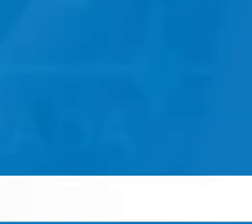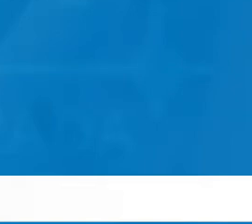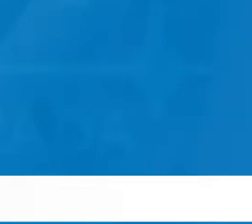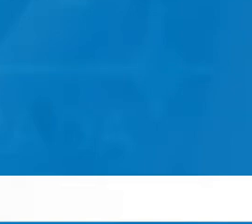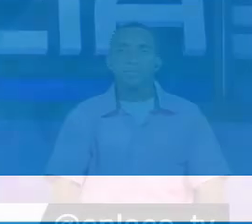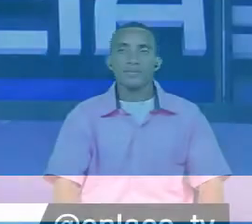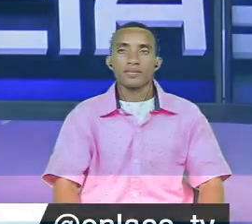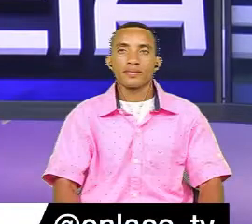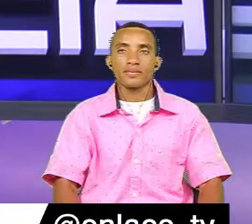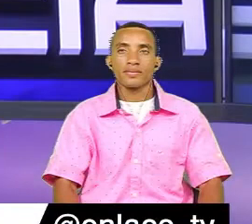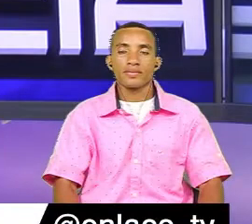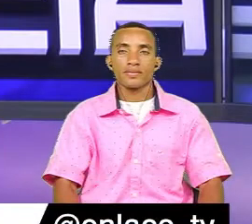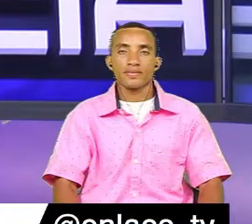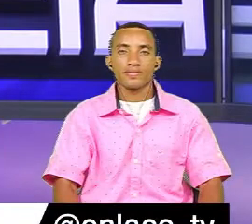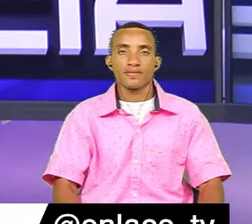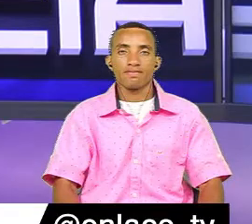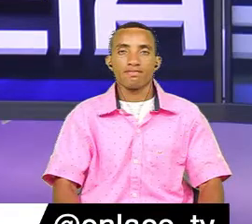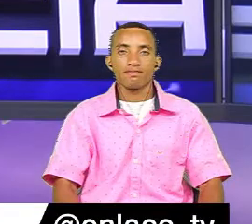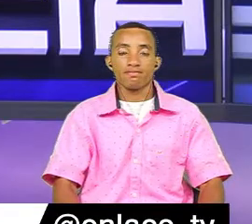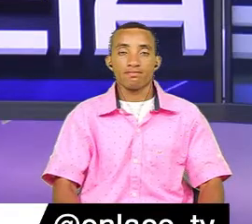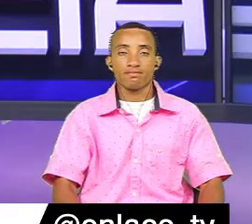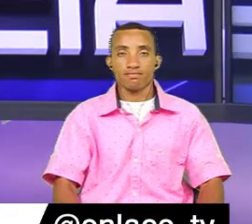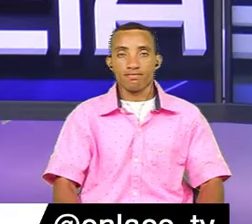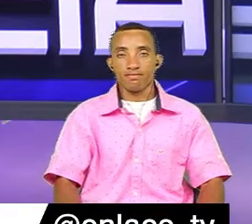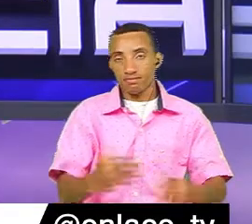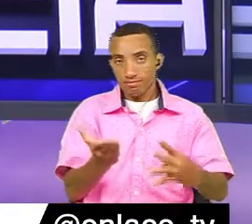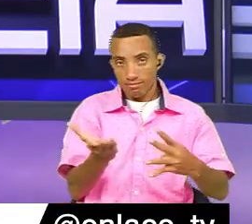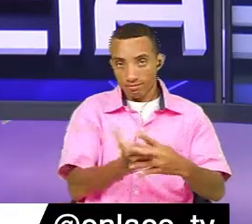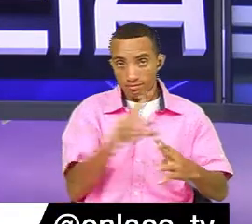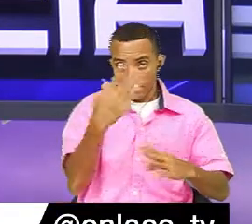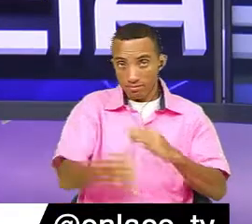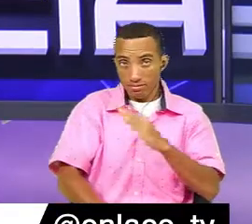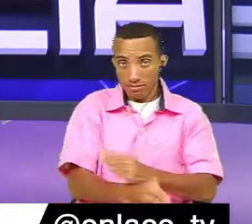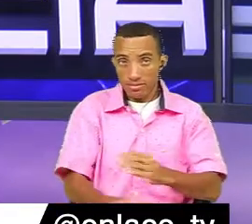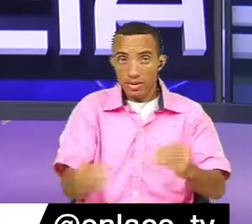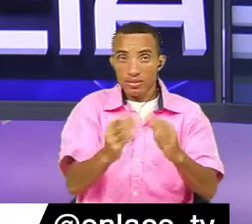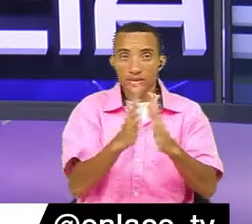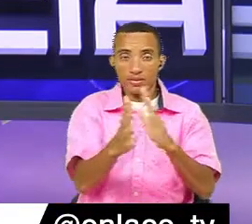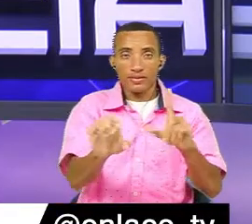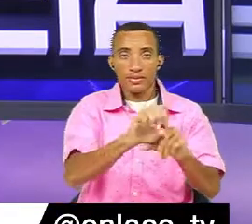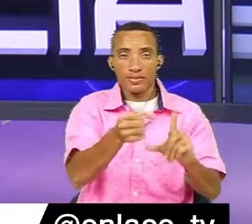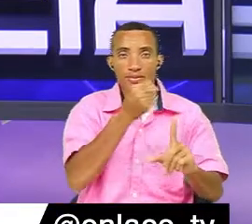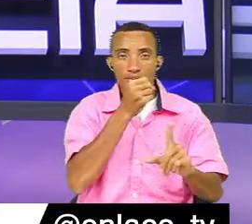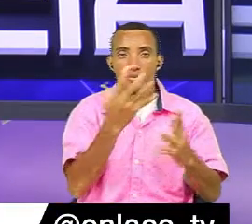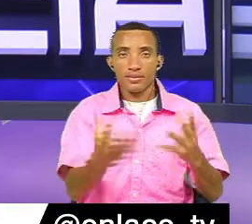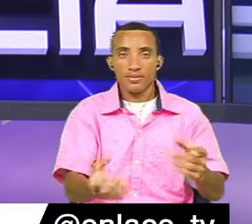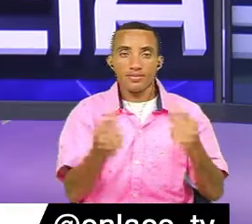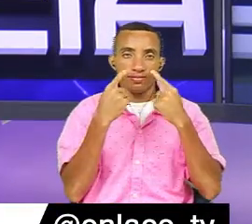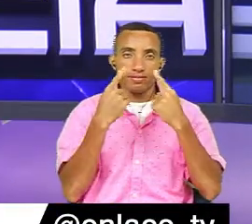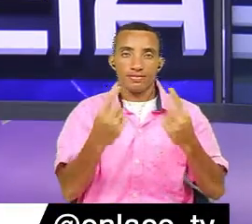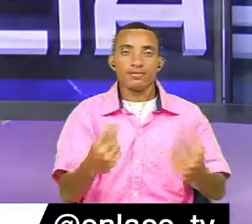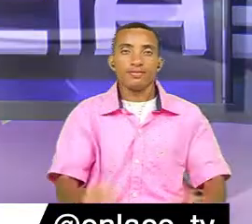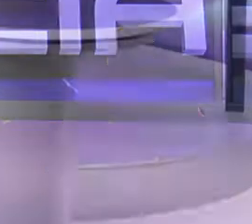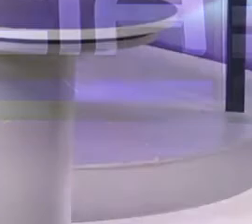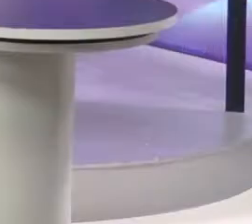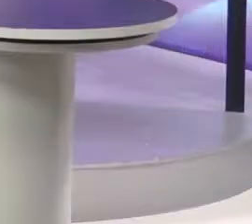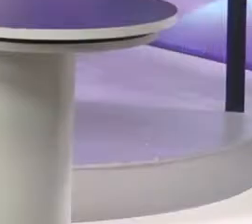www.chrome.com.co. Momento de hacer una pausa y ya regresamos con más información a Enlace Noticias, lo que usted quiere ver.